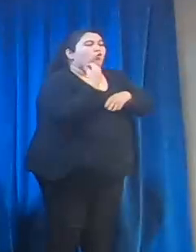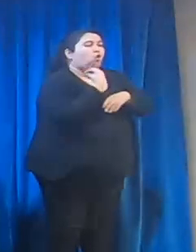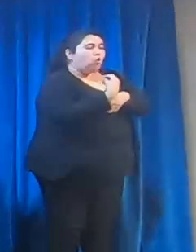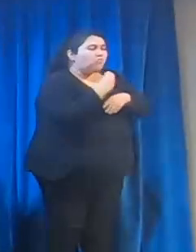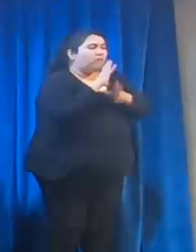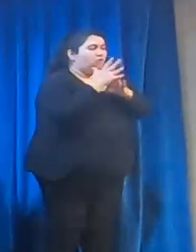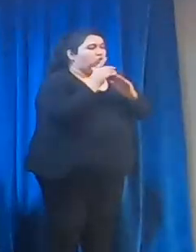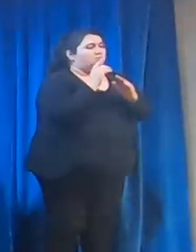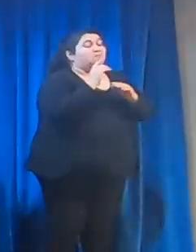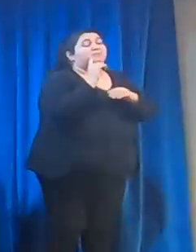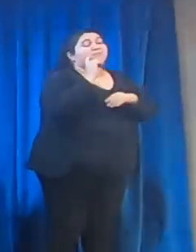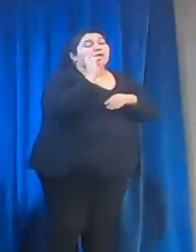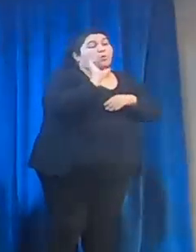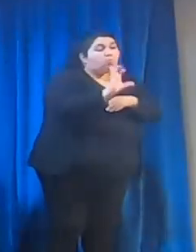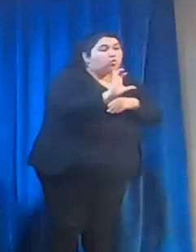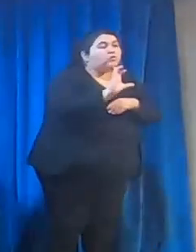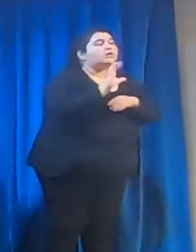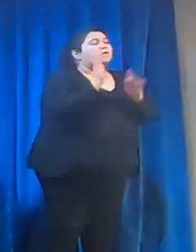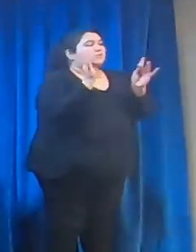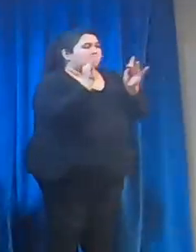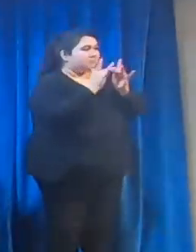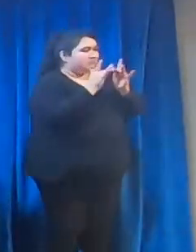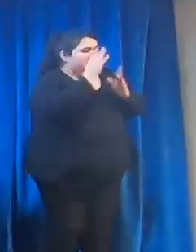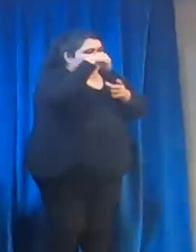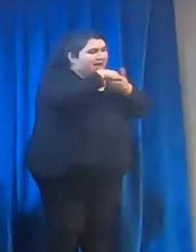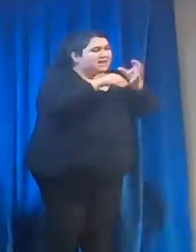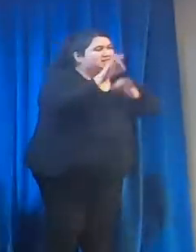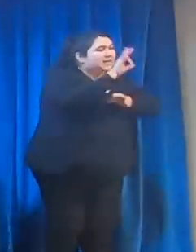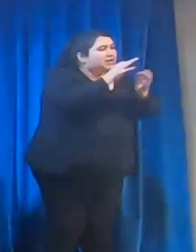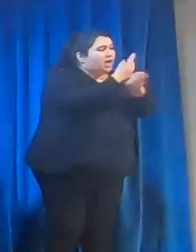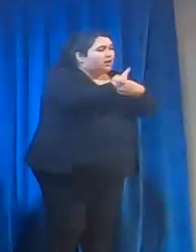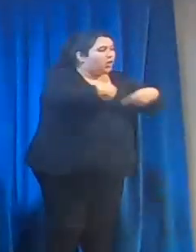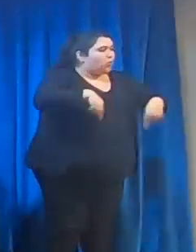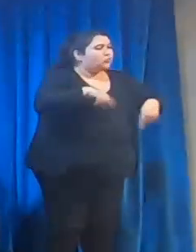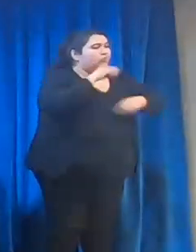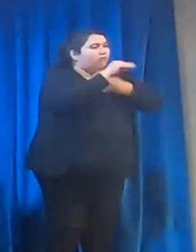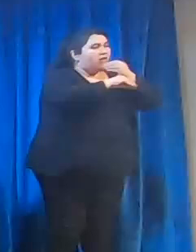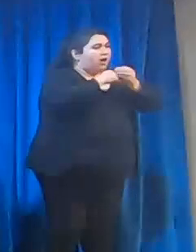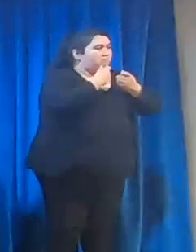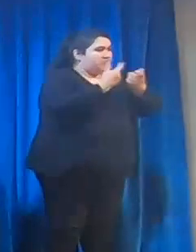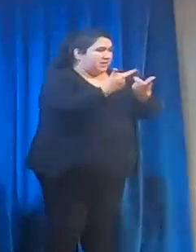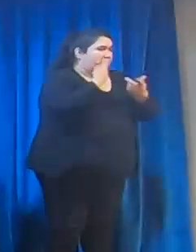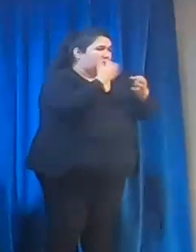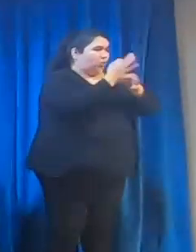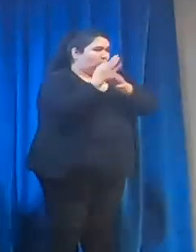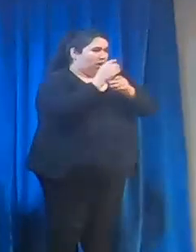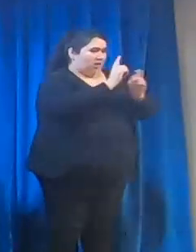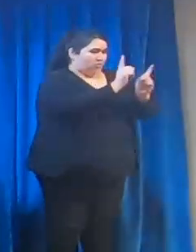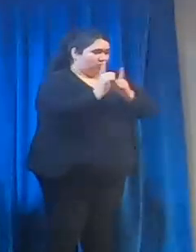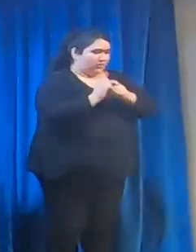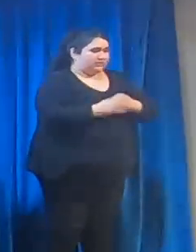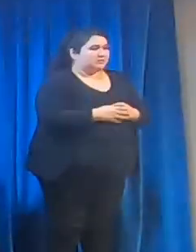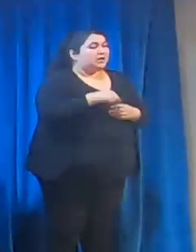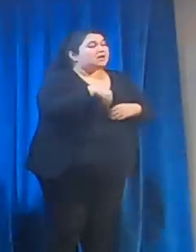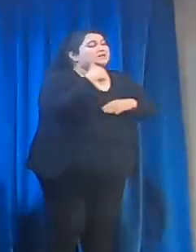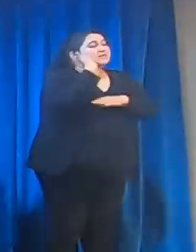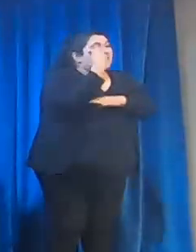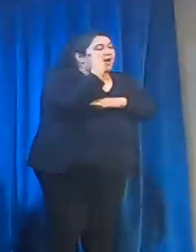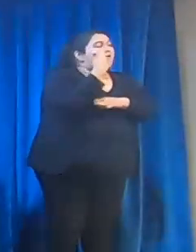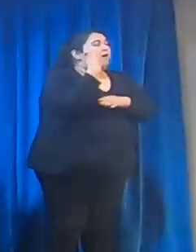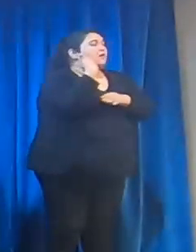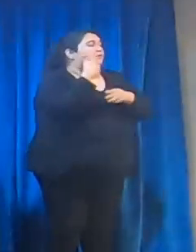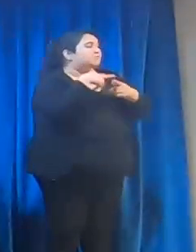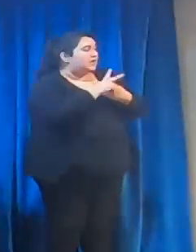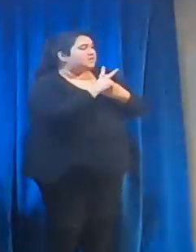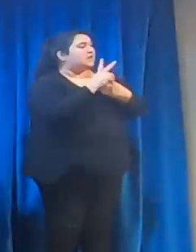web; Bullying y ciberbullying, estrategias y recursos para familias y educadores. Dicta charlas, conferencias y